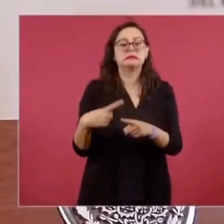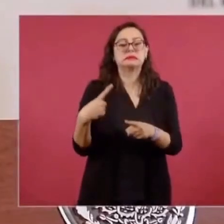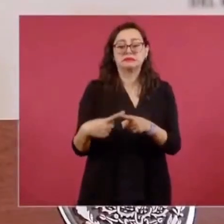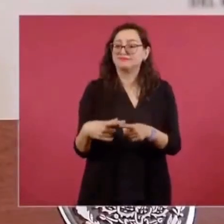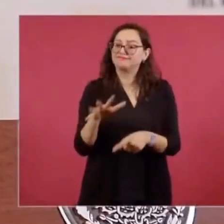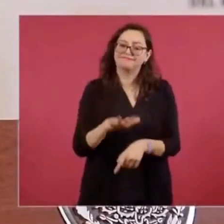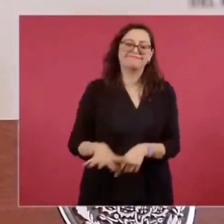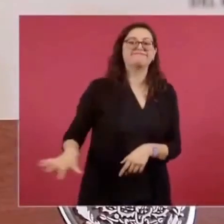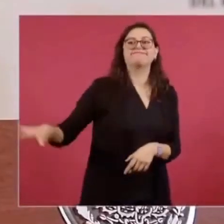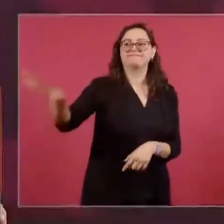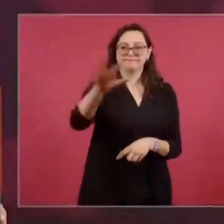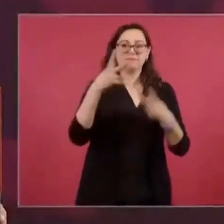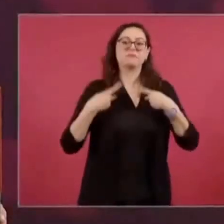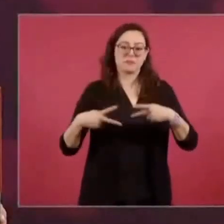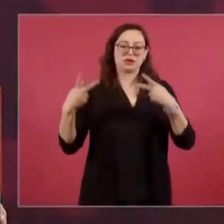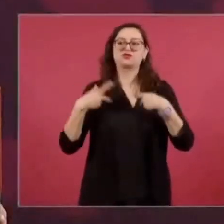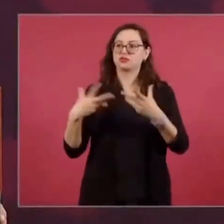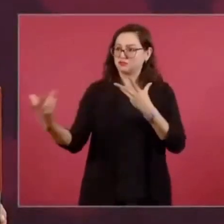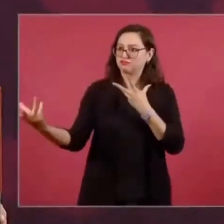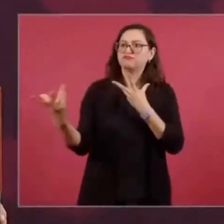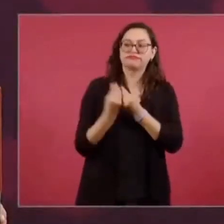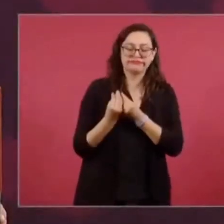Con el pueblo.